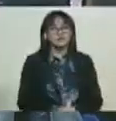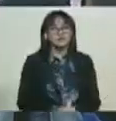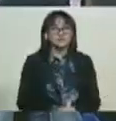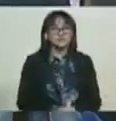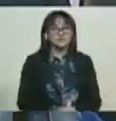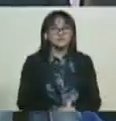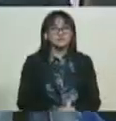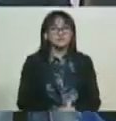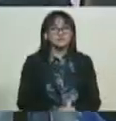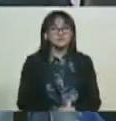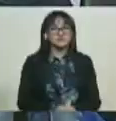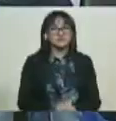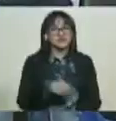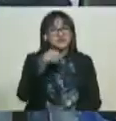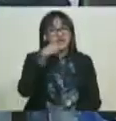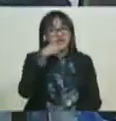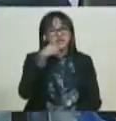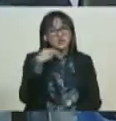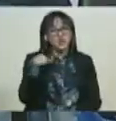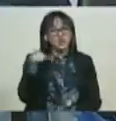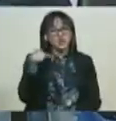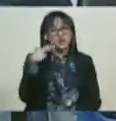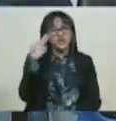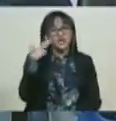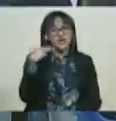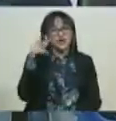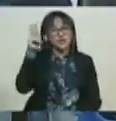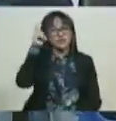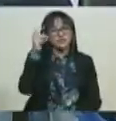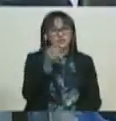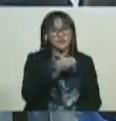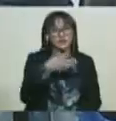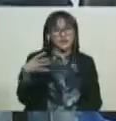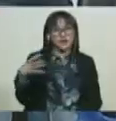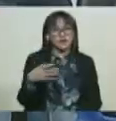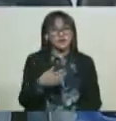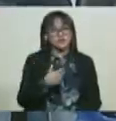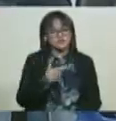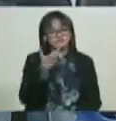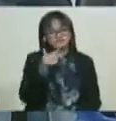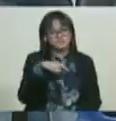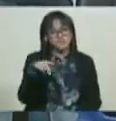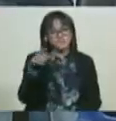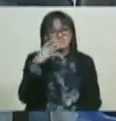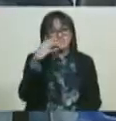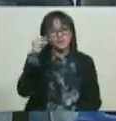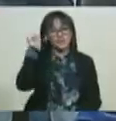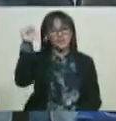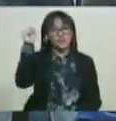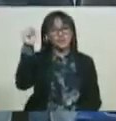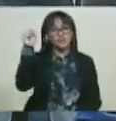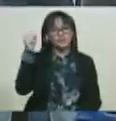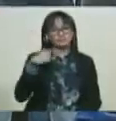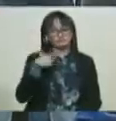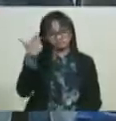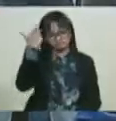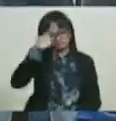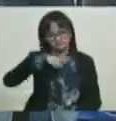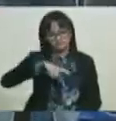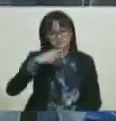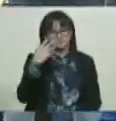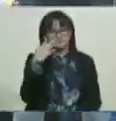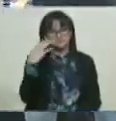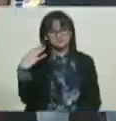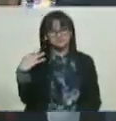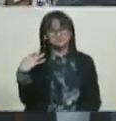y esto de negro y blanco yo nicolás maduro a mano este hombre que está parado